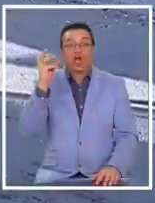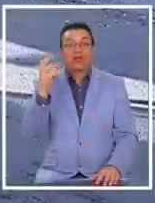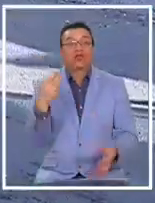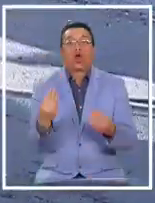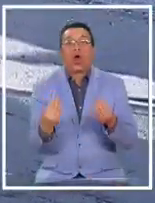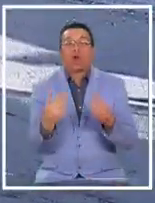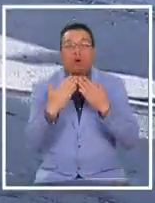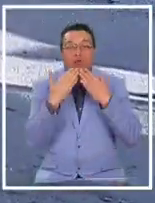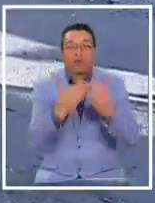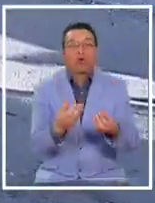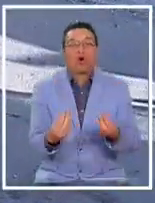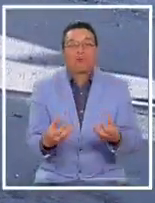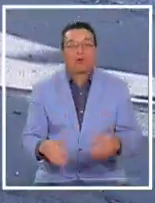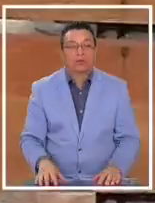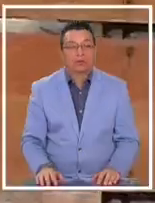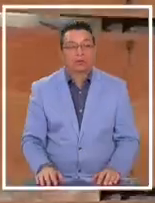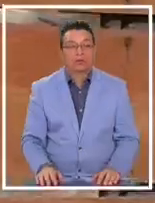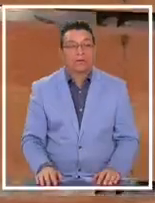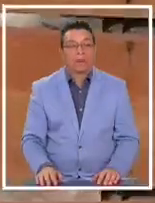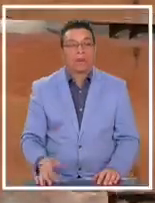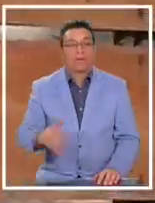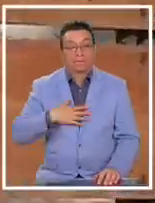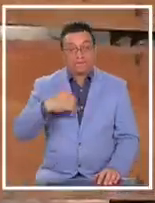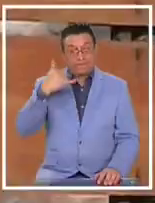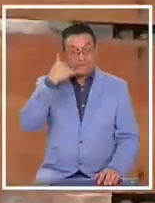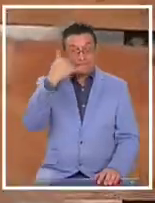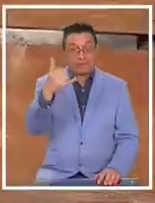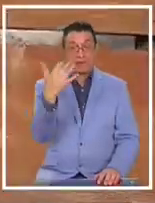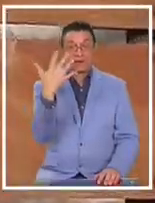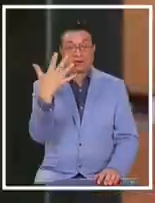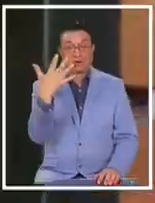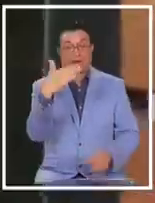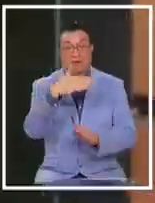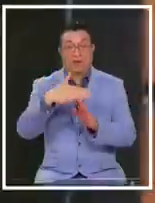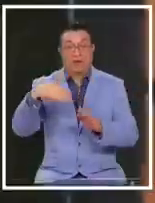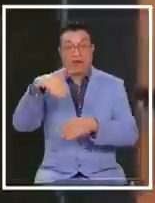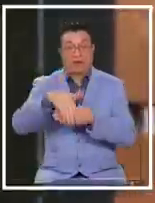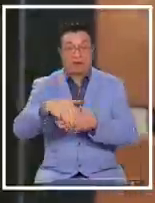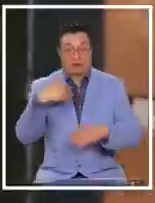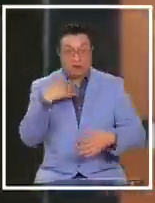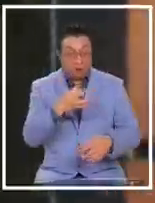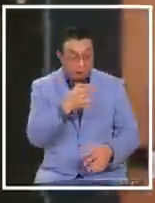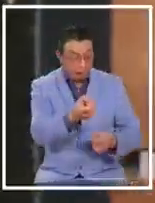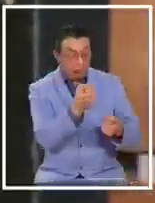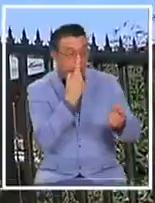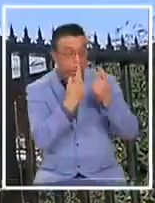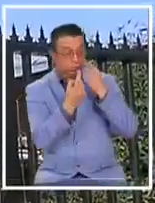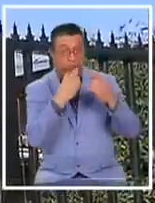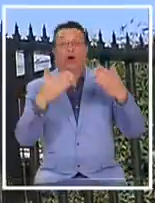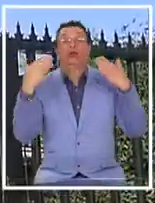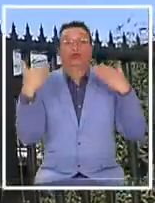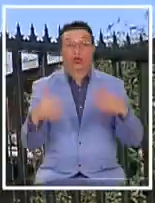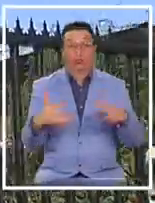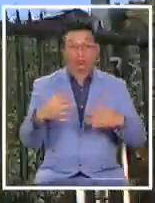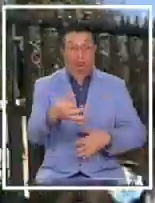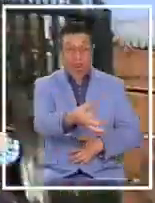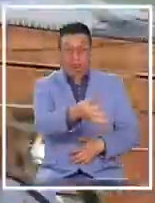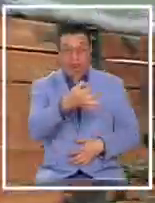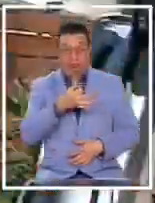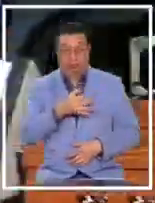haberse contagiado. Me llama como a las 5:30 de la tarde y me cuenta que les tomaron los PCR, que ahora tenían